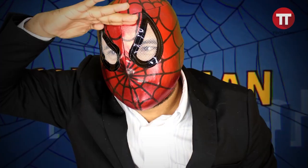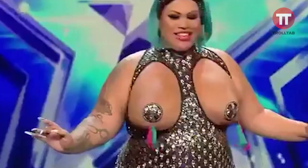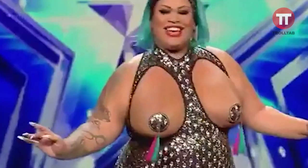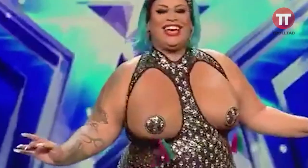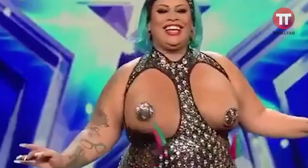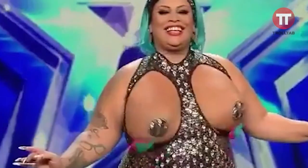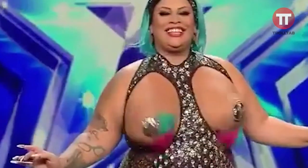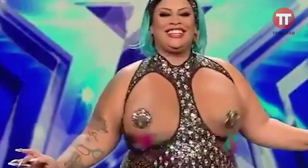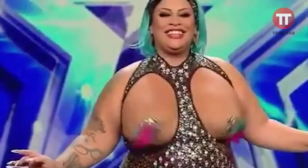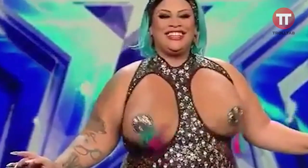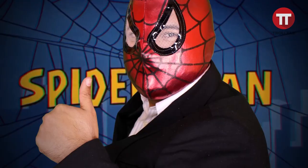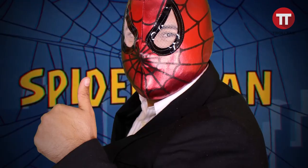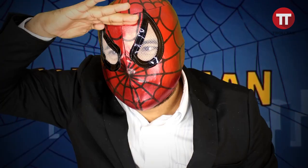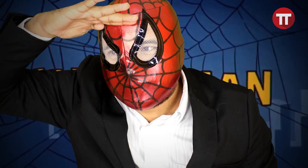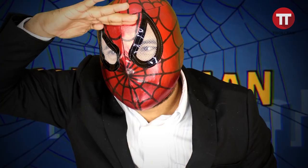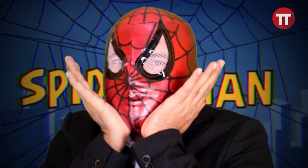Este es el